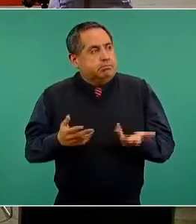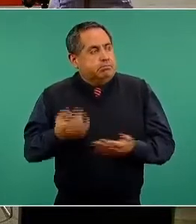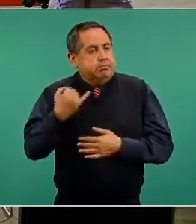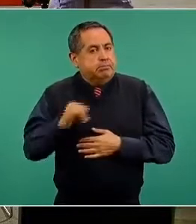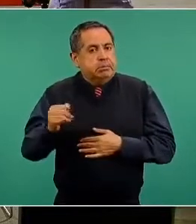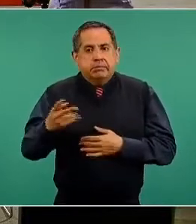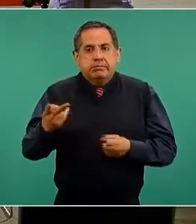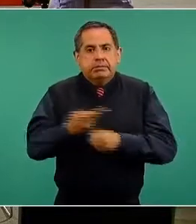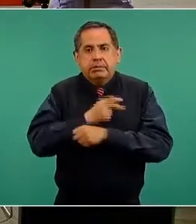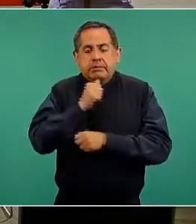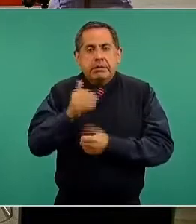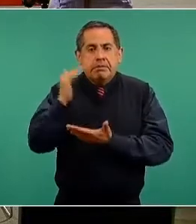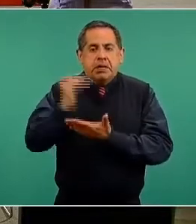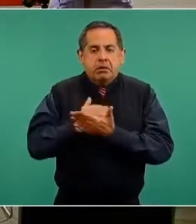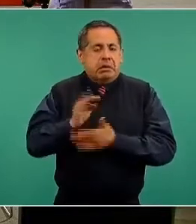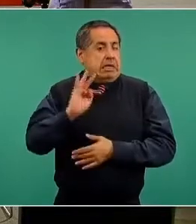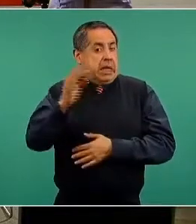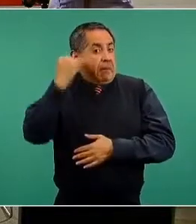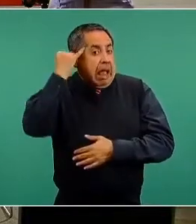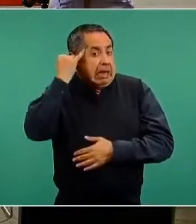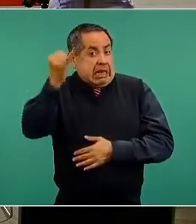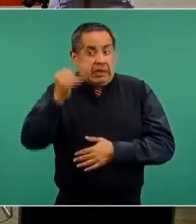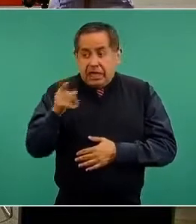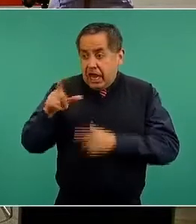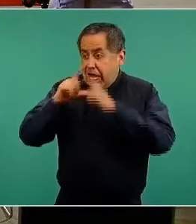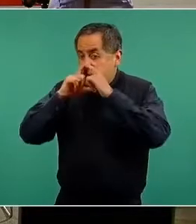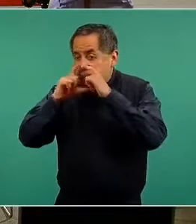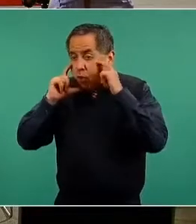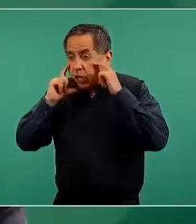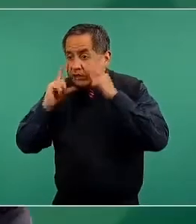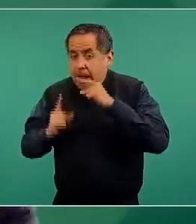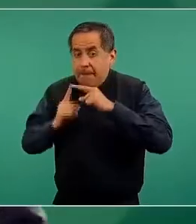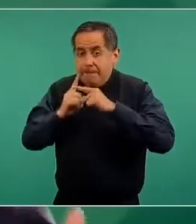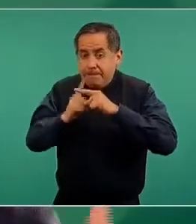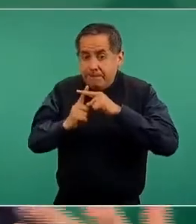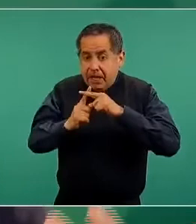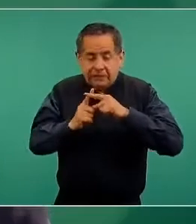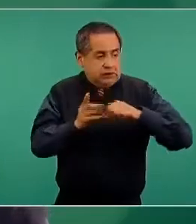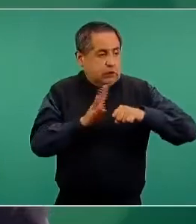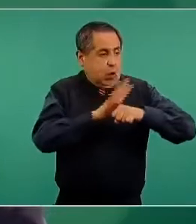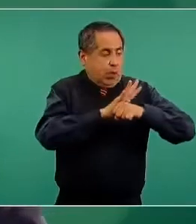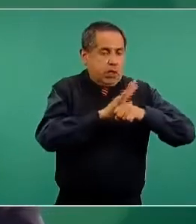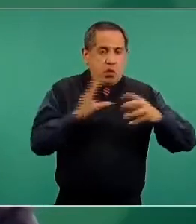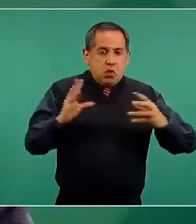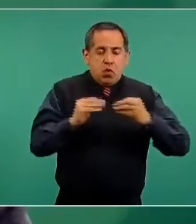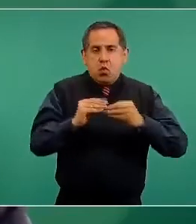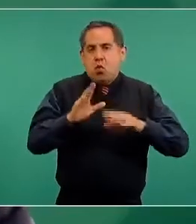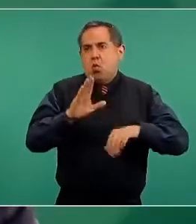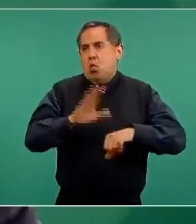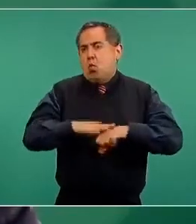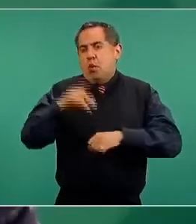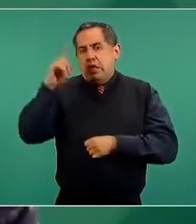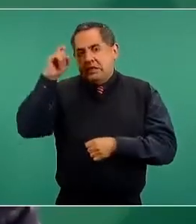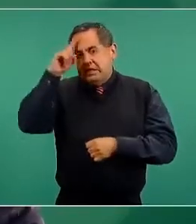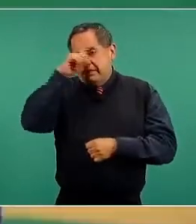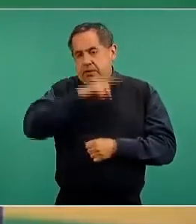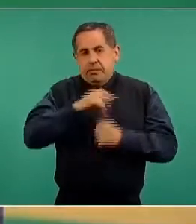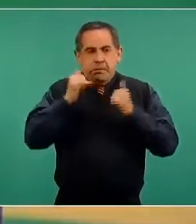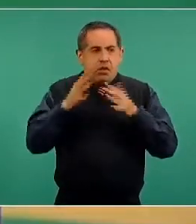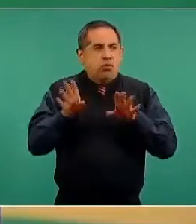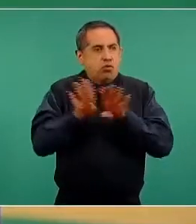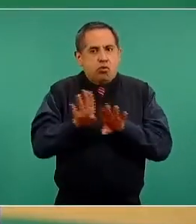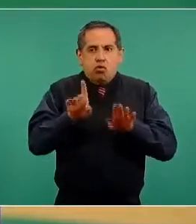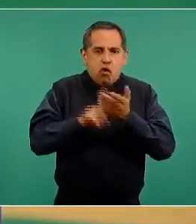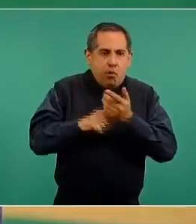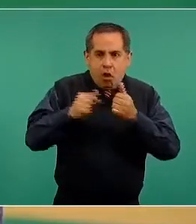ocurrió, que tuviéramos casos de influenza sumándose a los de COVID, hubiera sido mucho más difícil el conservar la capacidad